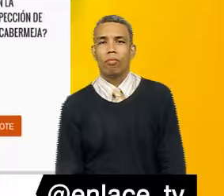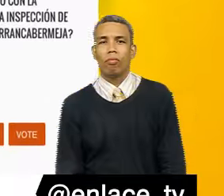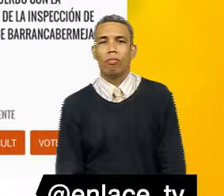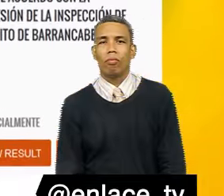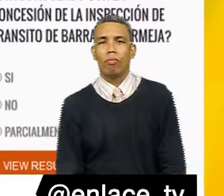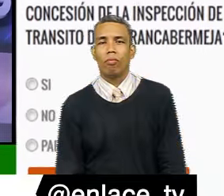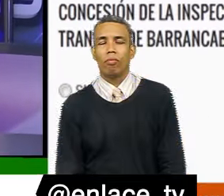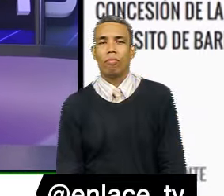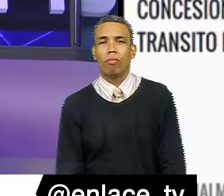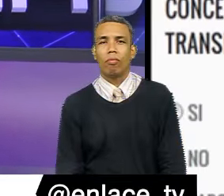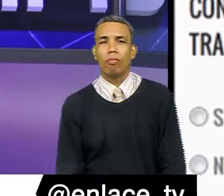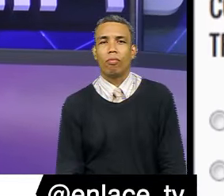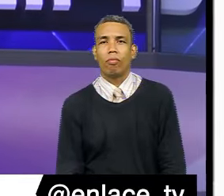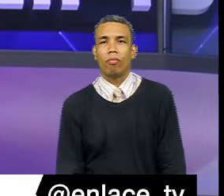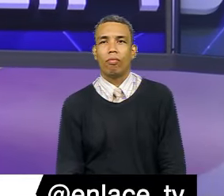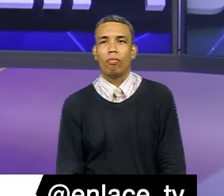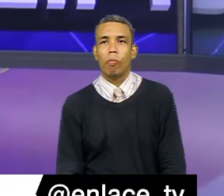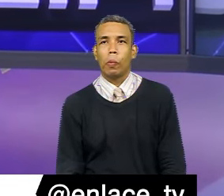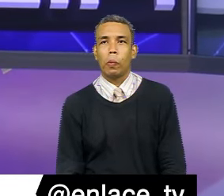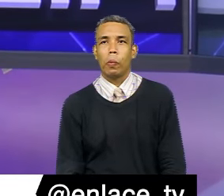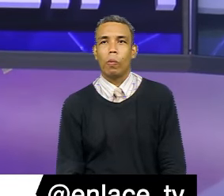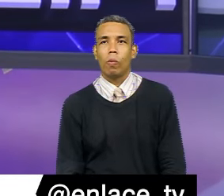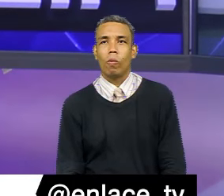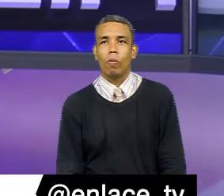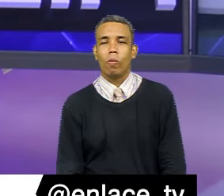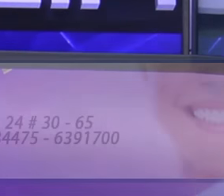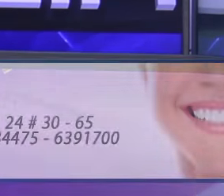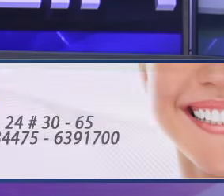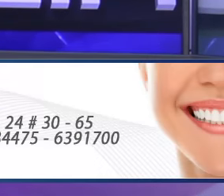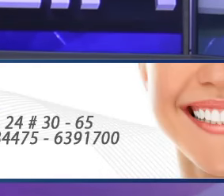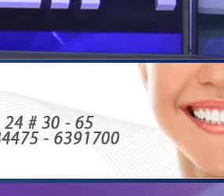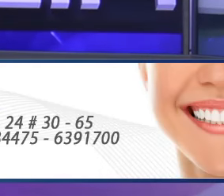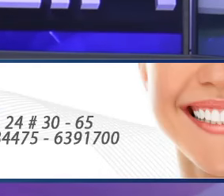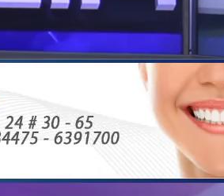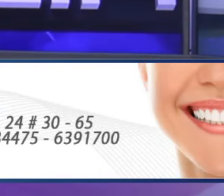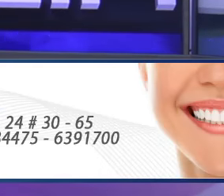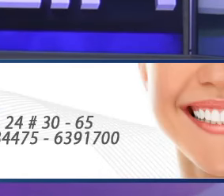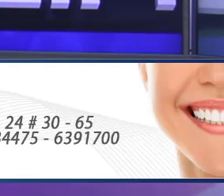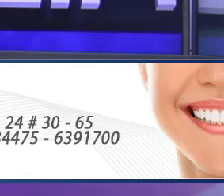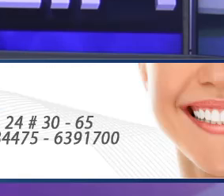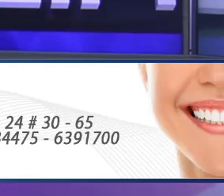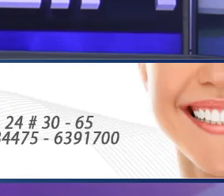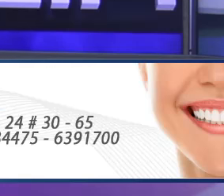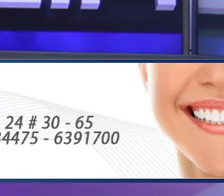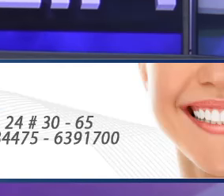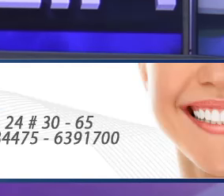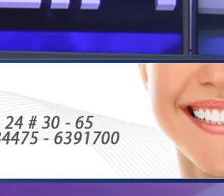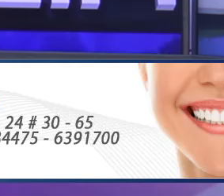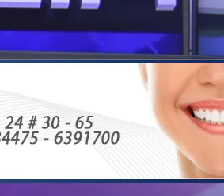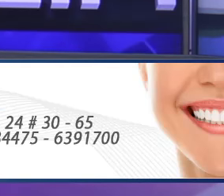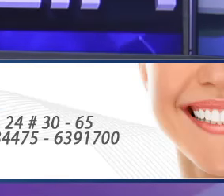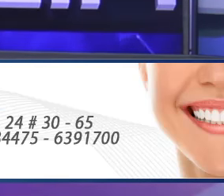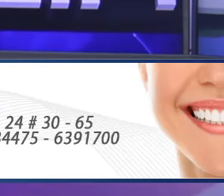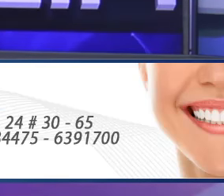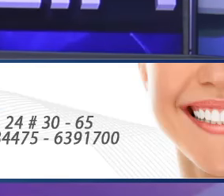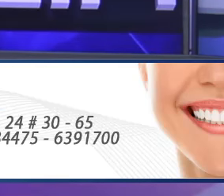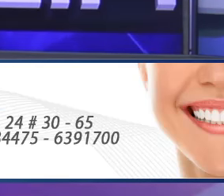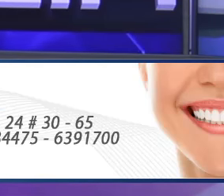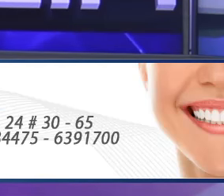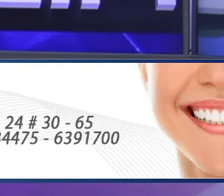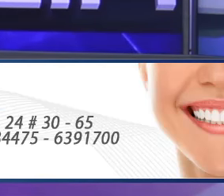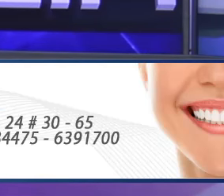www.enlacetelevisión.com. Visítenos. Internet es social y Chrome también. Ya no tendrás que interrumpir tus tratamientos de ortodoncia. Ahora en Chrome Bucaramanga y